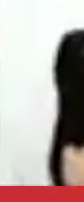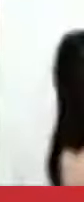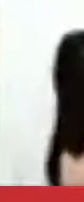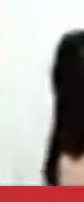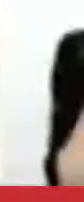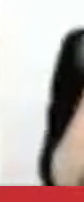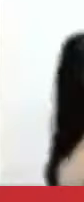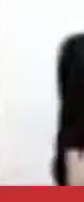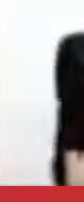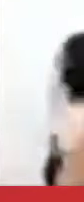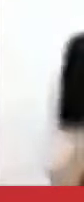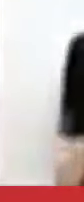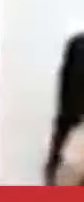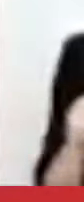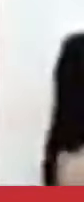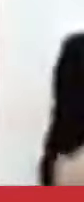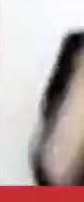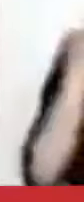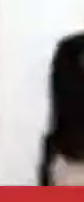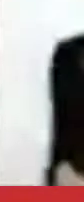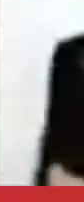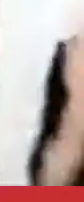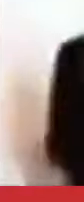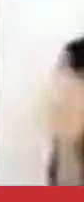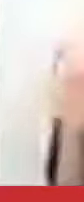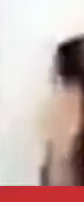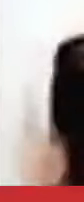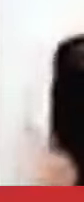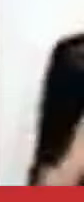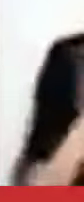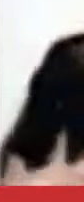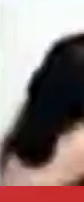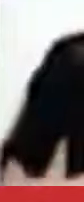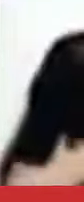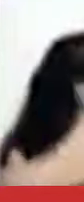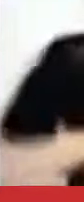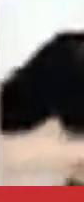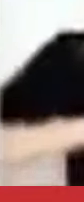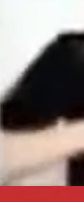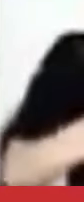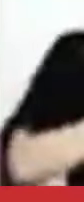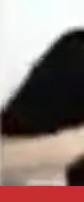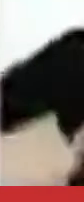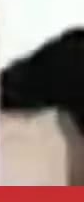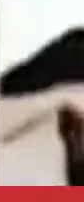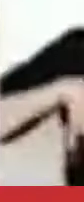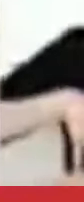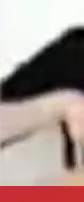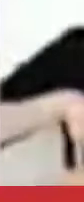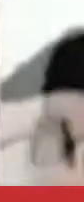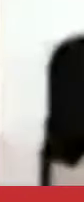embargo la ley dice que el fiscal tiene que escuchar y tiene que actuar pero nosotros en vez de hacer